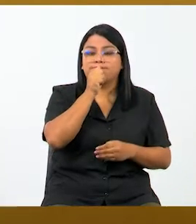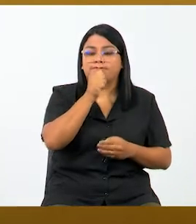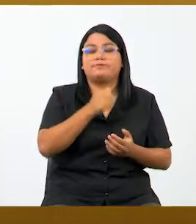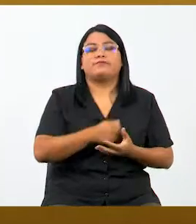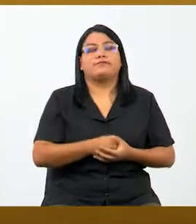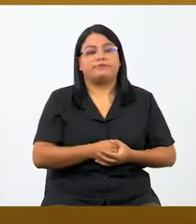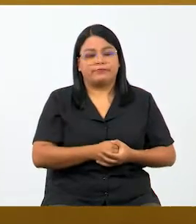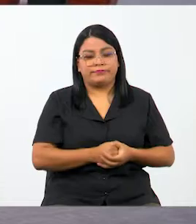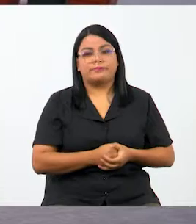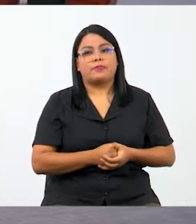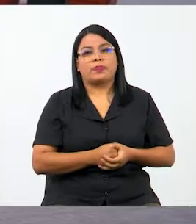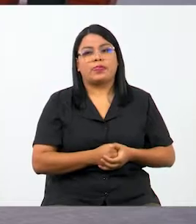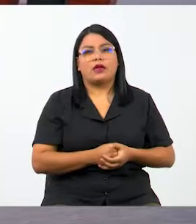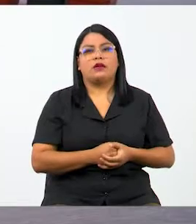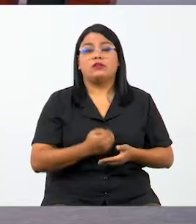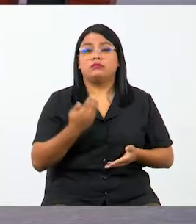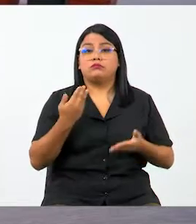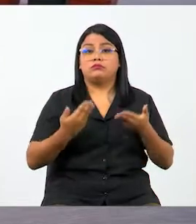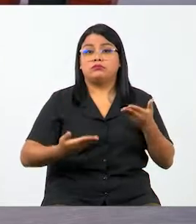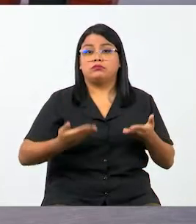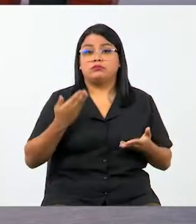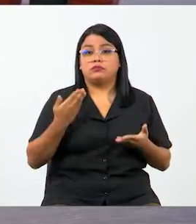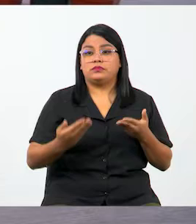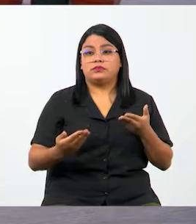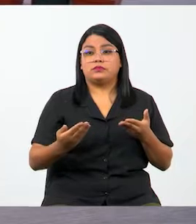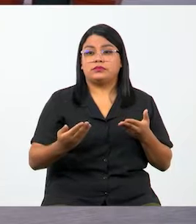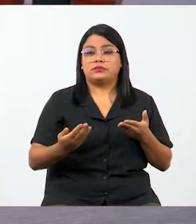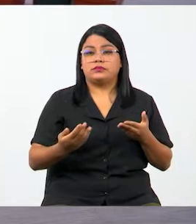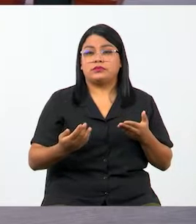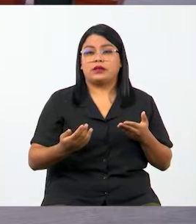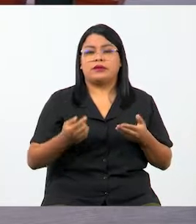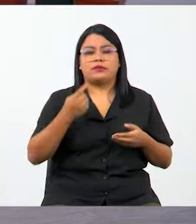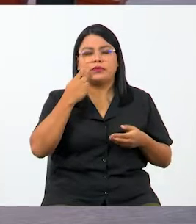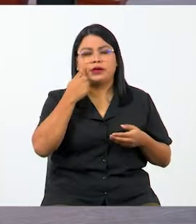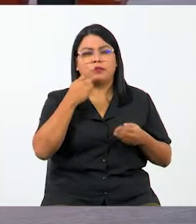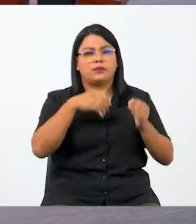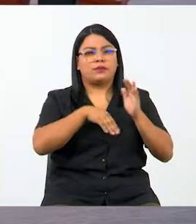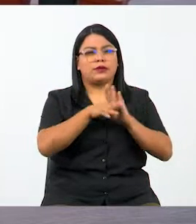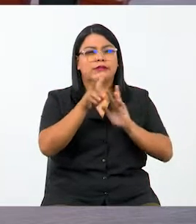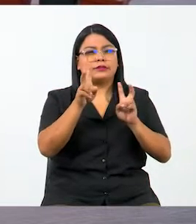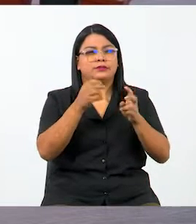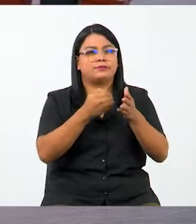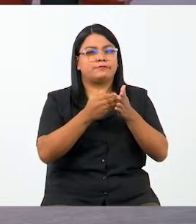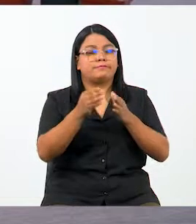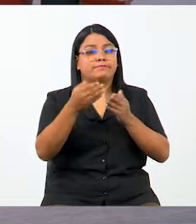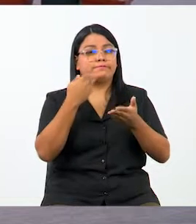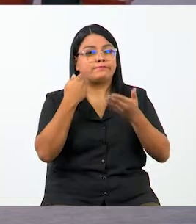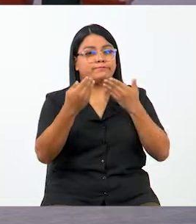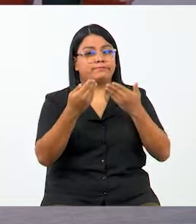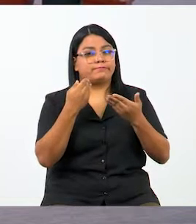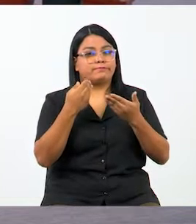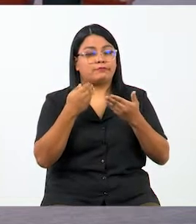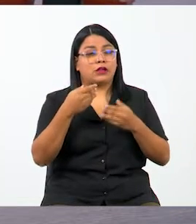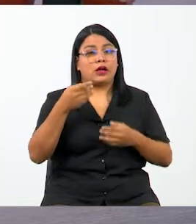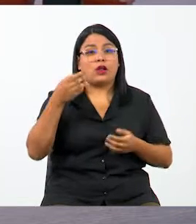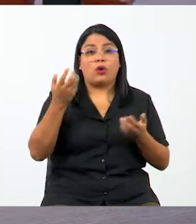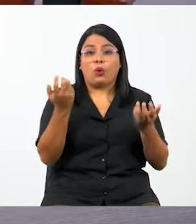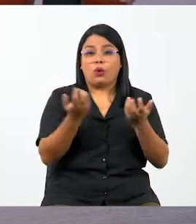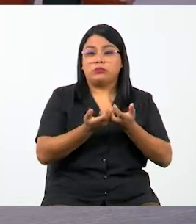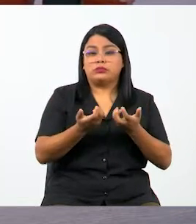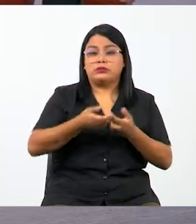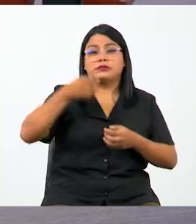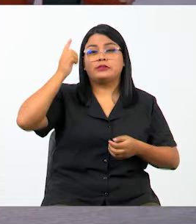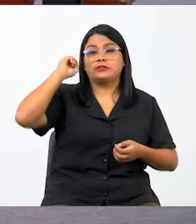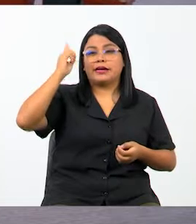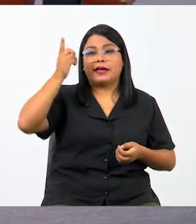privado. Pero, ¿qué te parece, Esmeralda, si entramos un poco en materia y comenzamos explicando a nuestros compañeros y